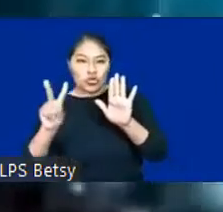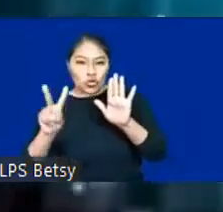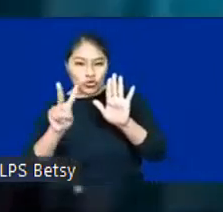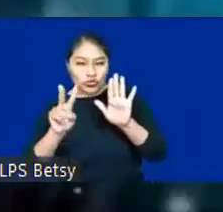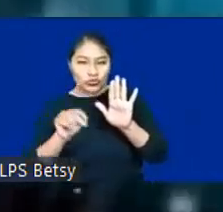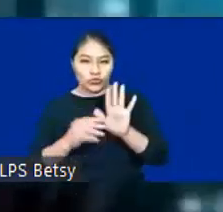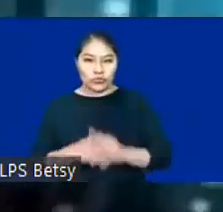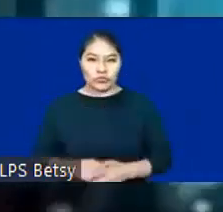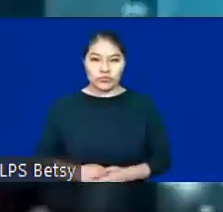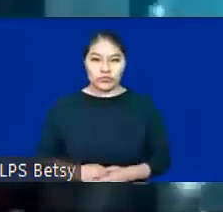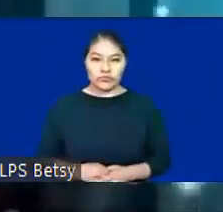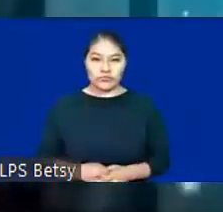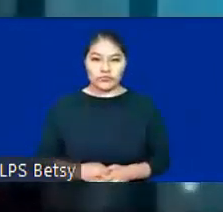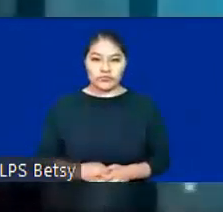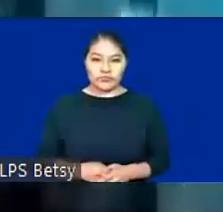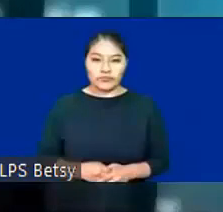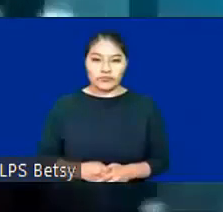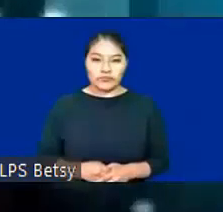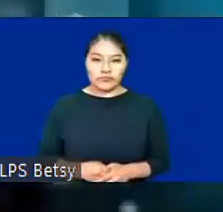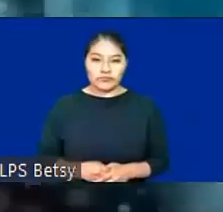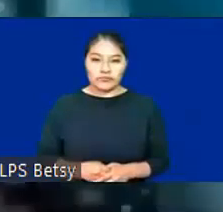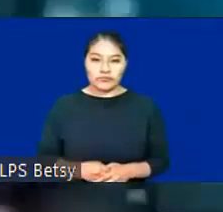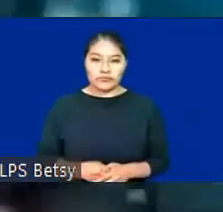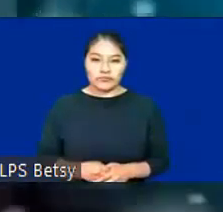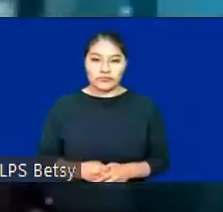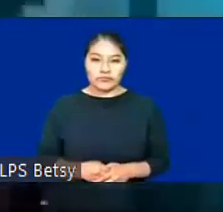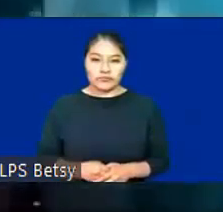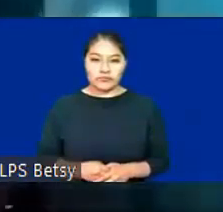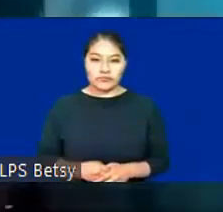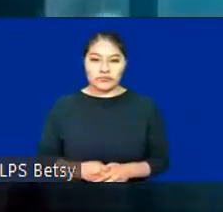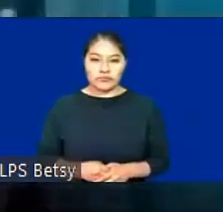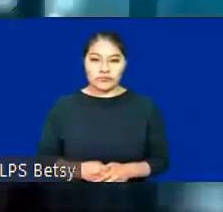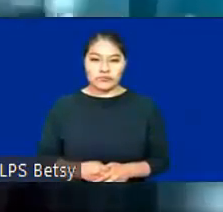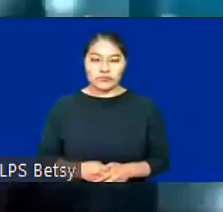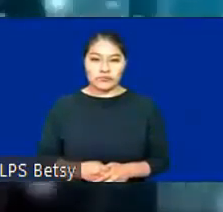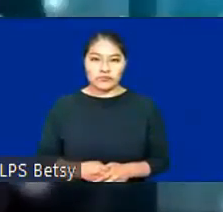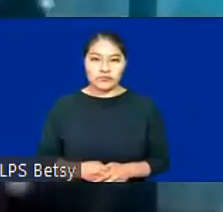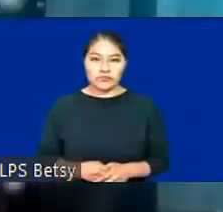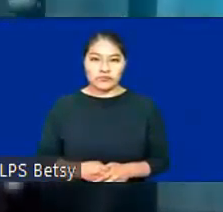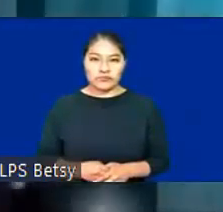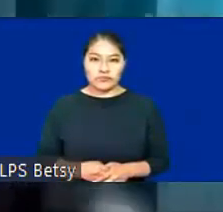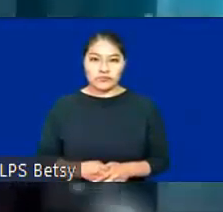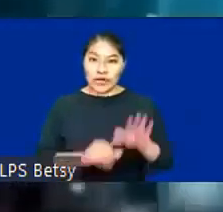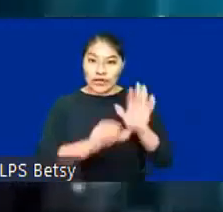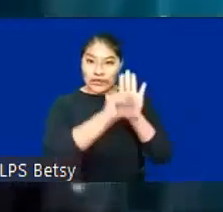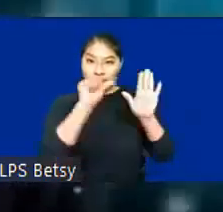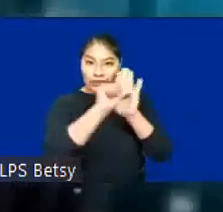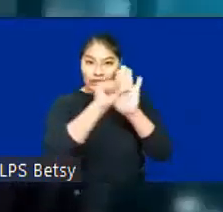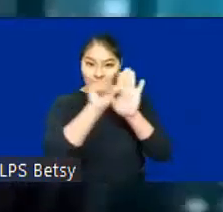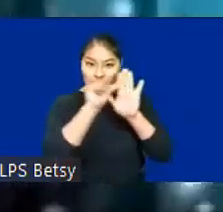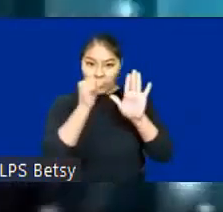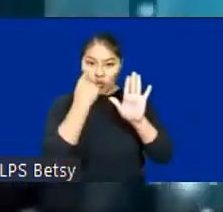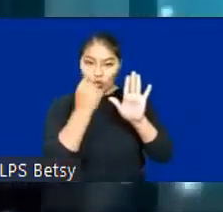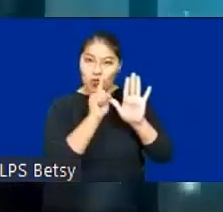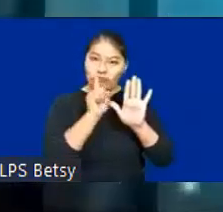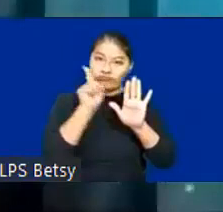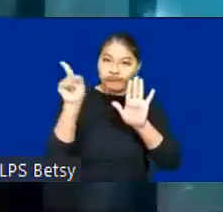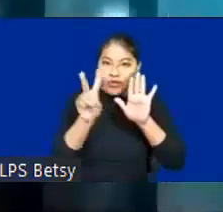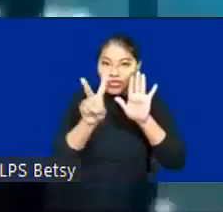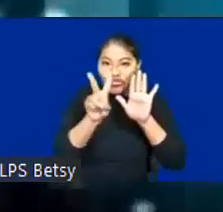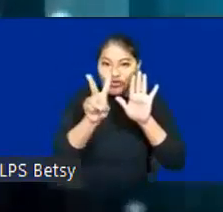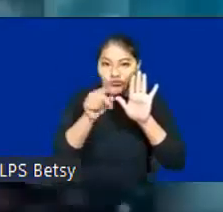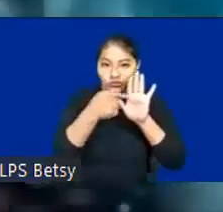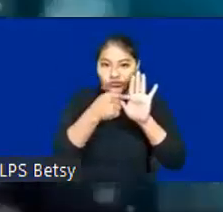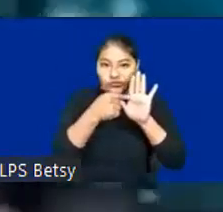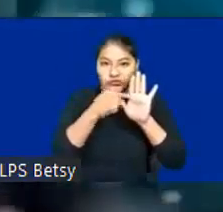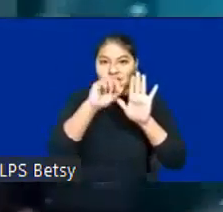1412. Dentro de, como parte de del tema normativo, también existe una resolución ministerial que es la